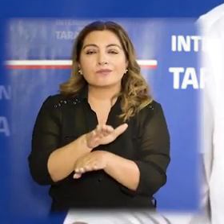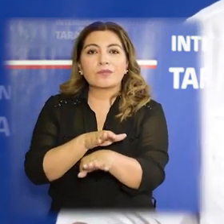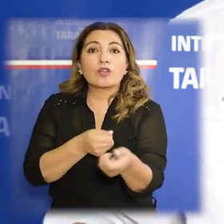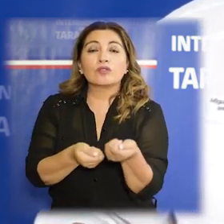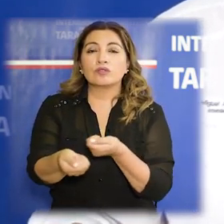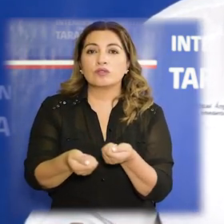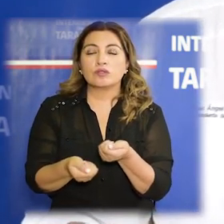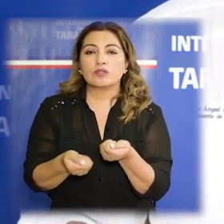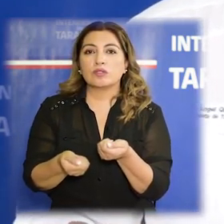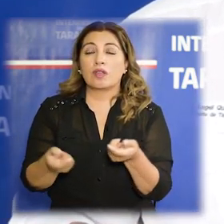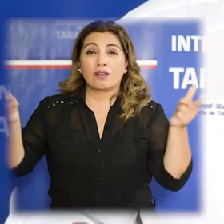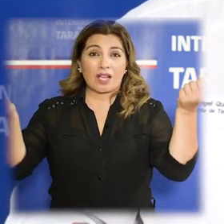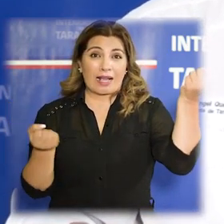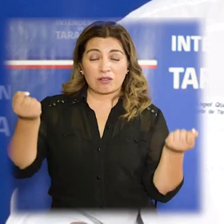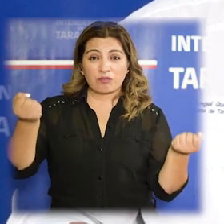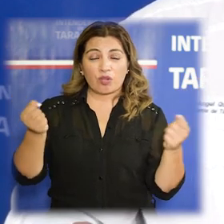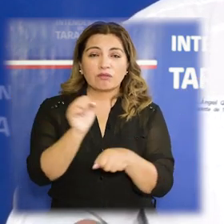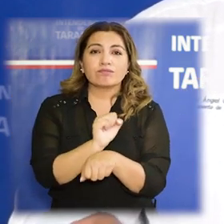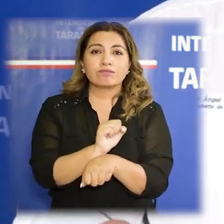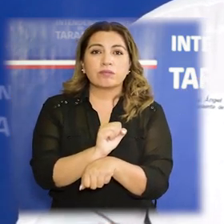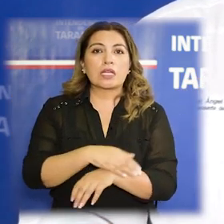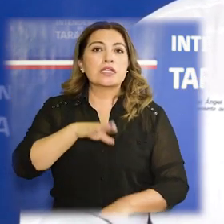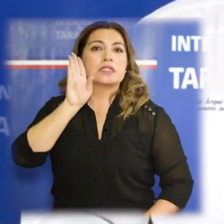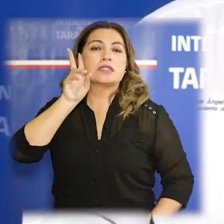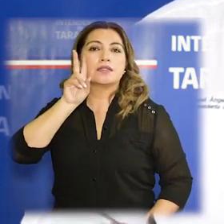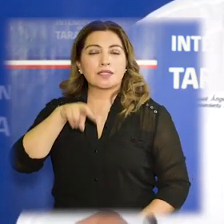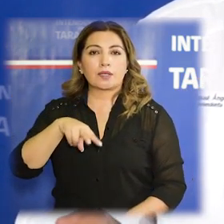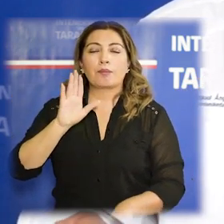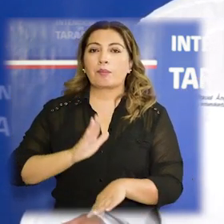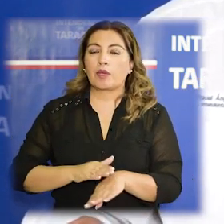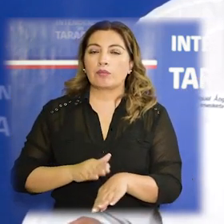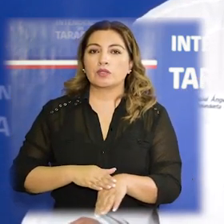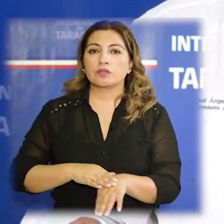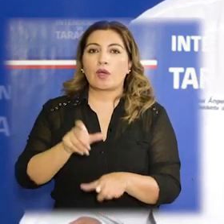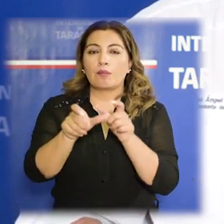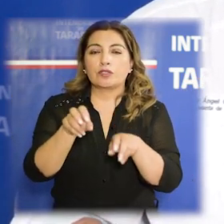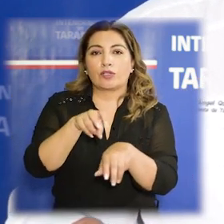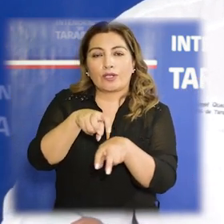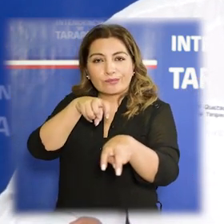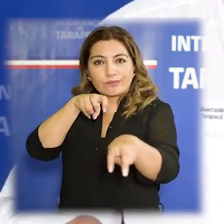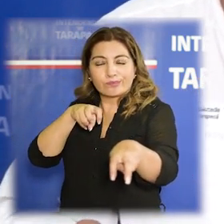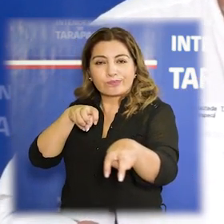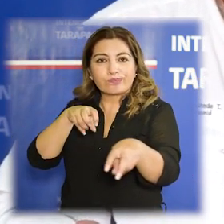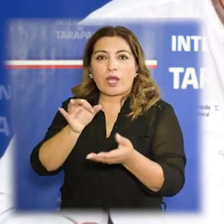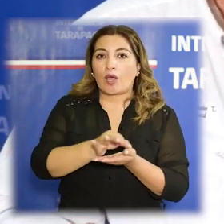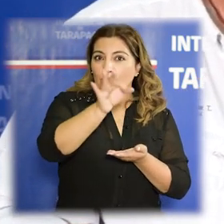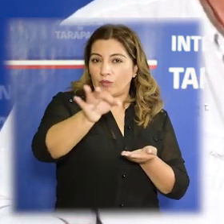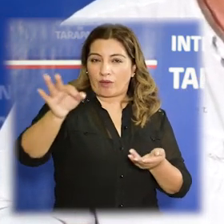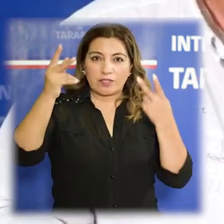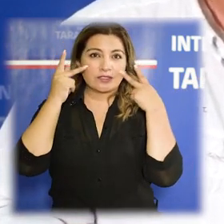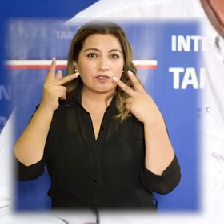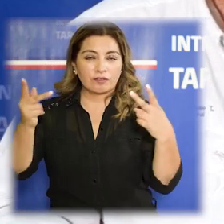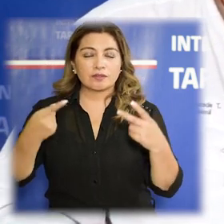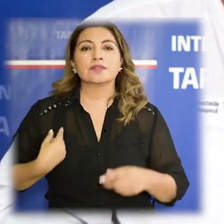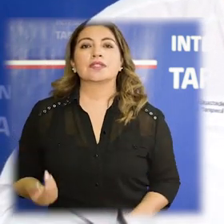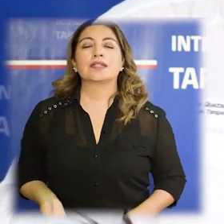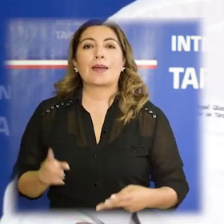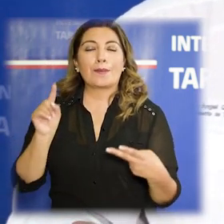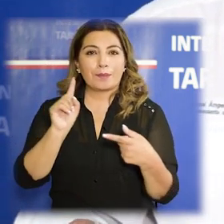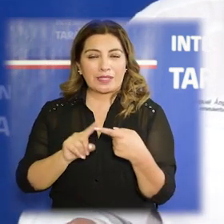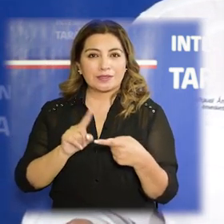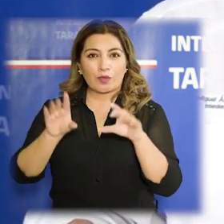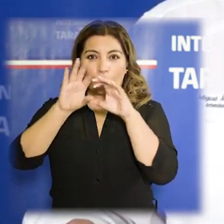comerciales, transporte menor y mayor, que no tengan autorización para el traslado de personas a comunas del interior. Participación